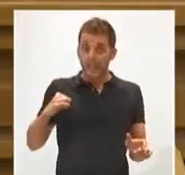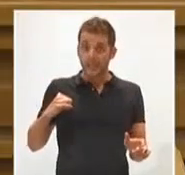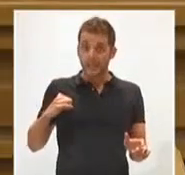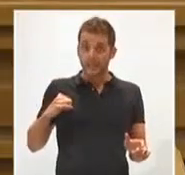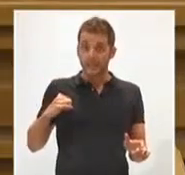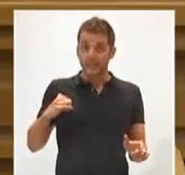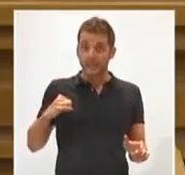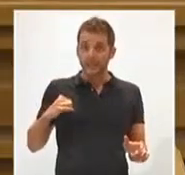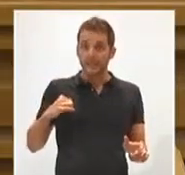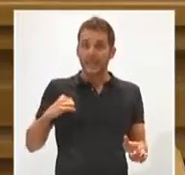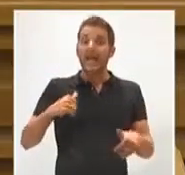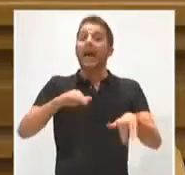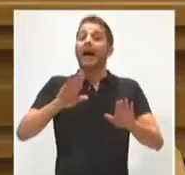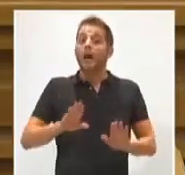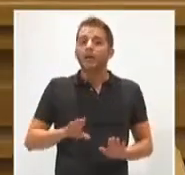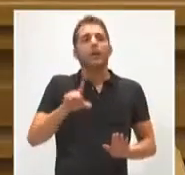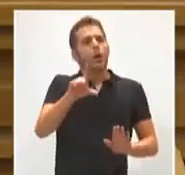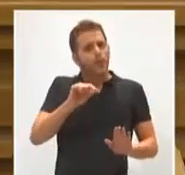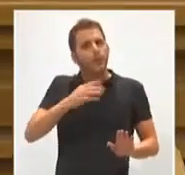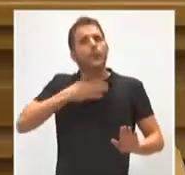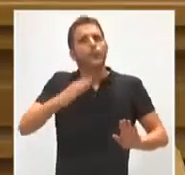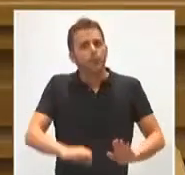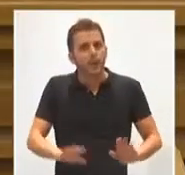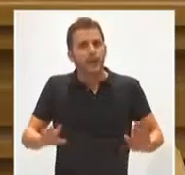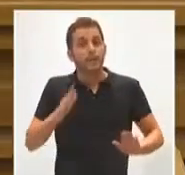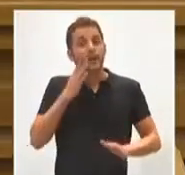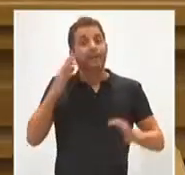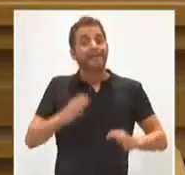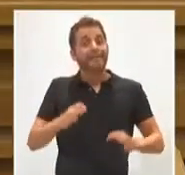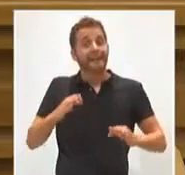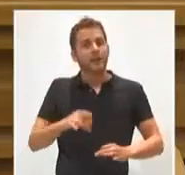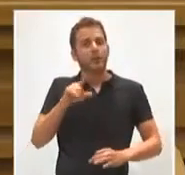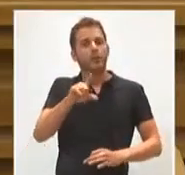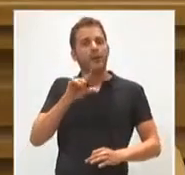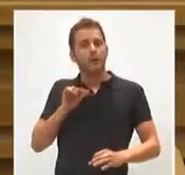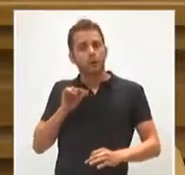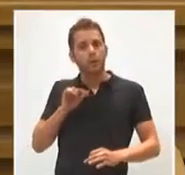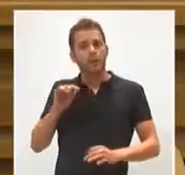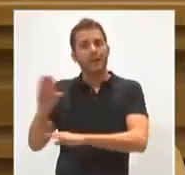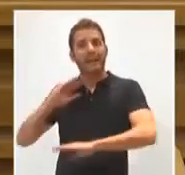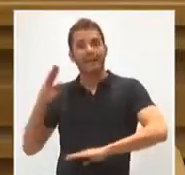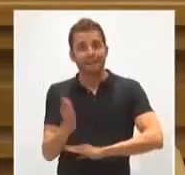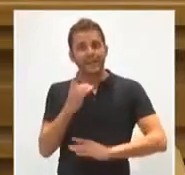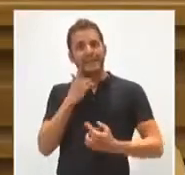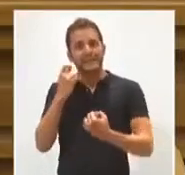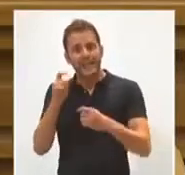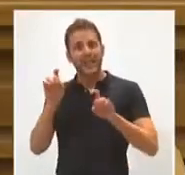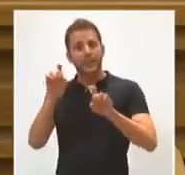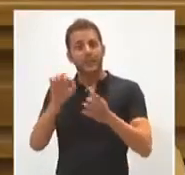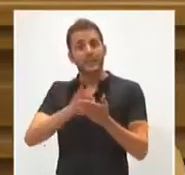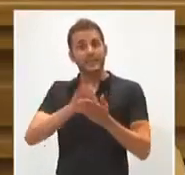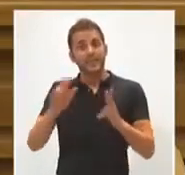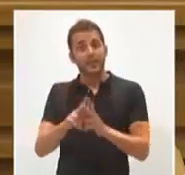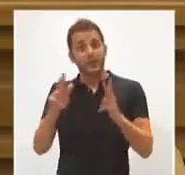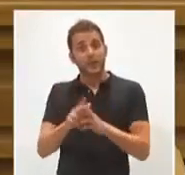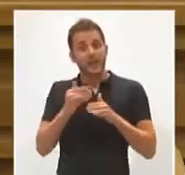aunque sea una opción legítima no sea una opción sangrante en la sanidad en la educación y en los servicios sociales